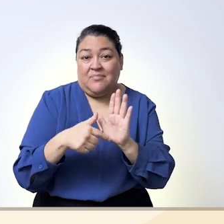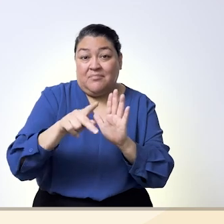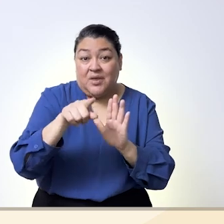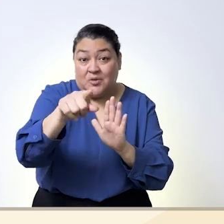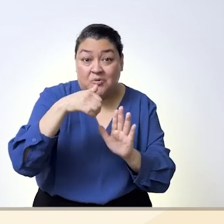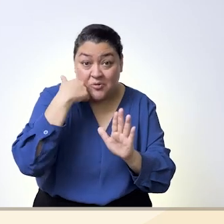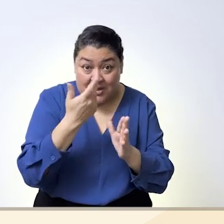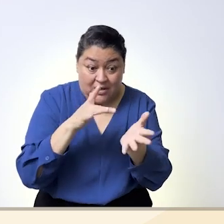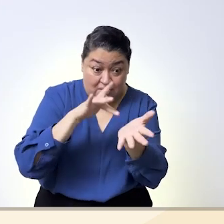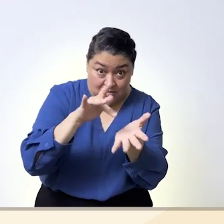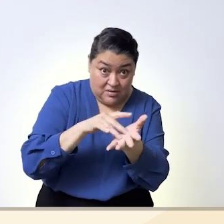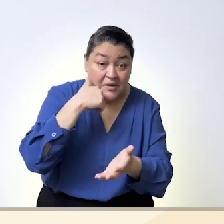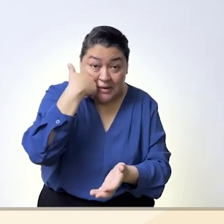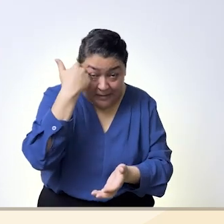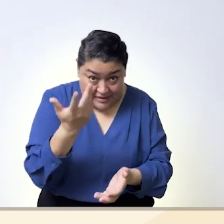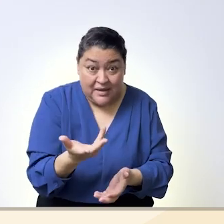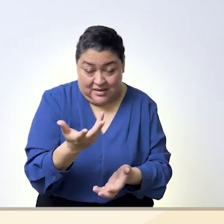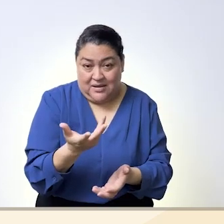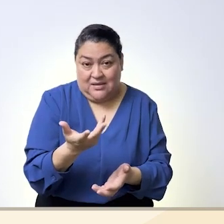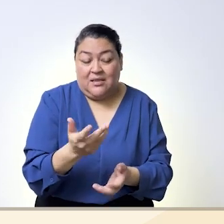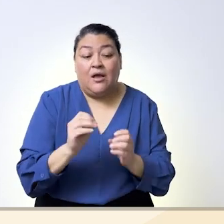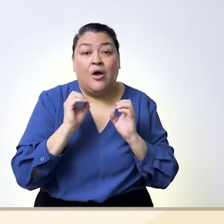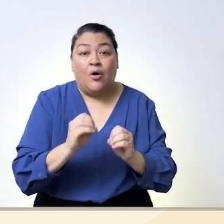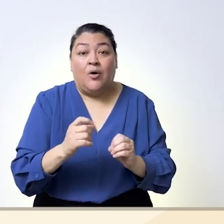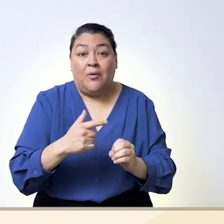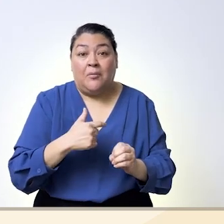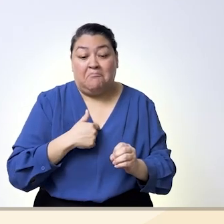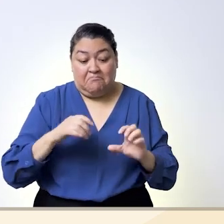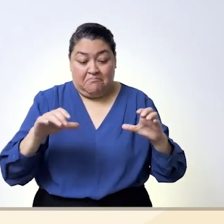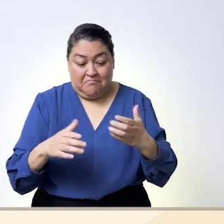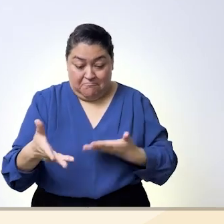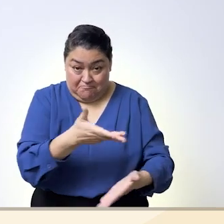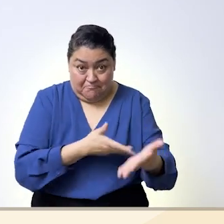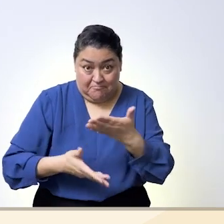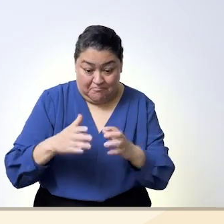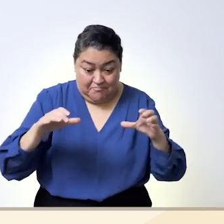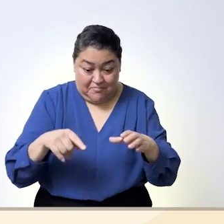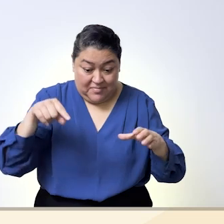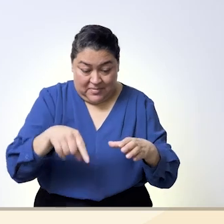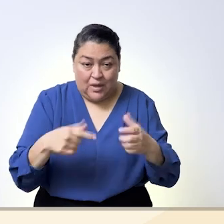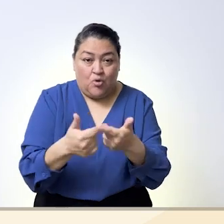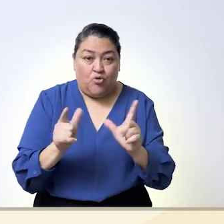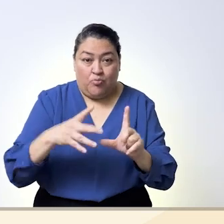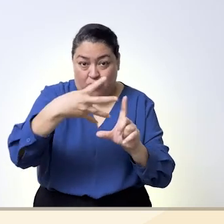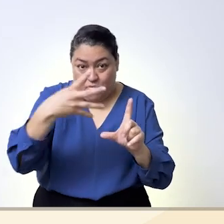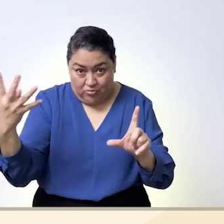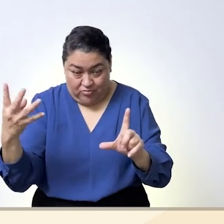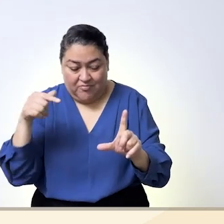y quieren acercarse a comunidad de personas de la diversidad sexual, de mujeres y de personas con